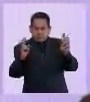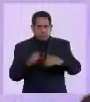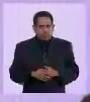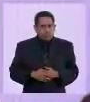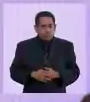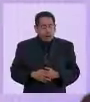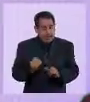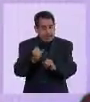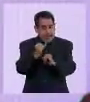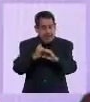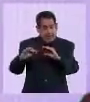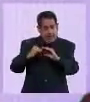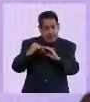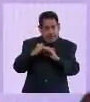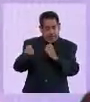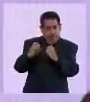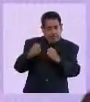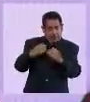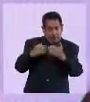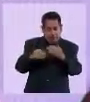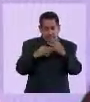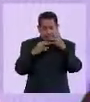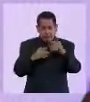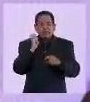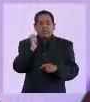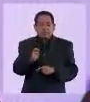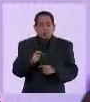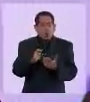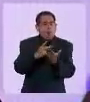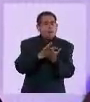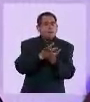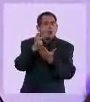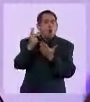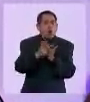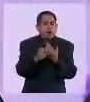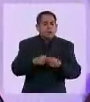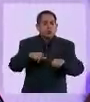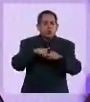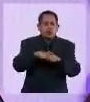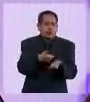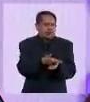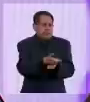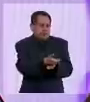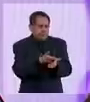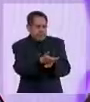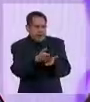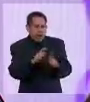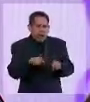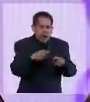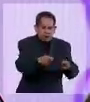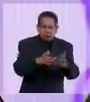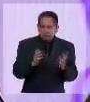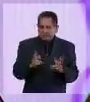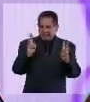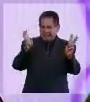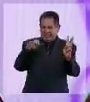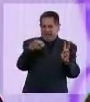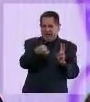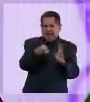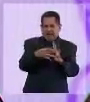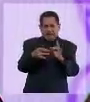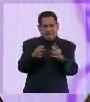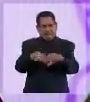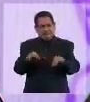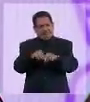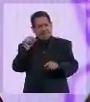palabra que más conversaciones causó fue programas sociales. Así, en pobreza y desigualdad fue programas